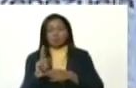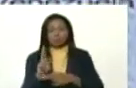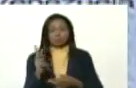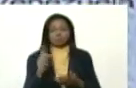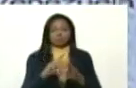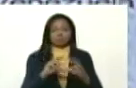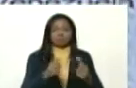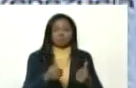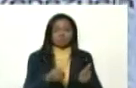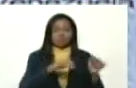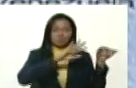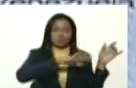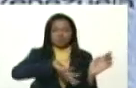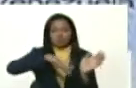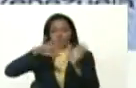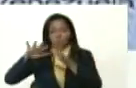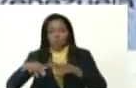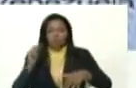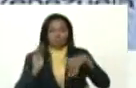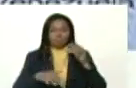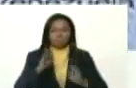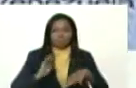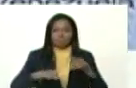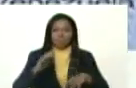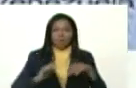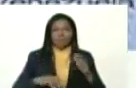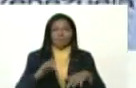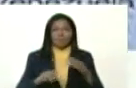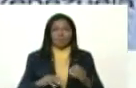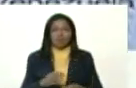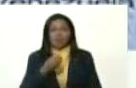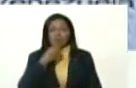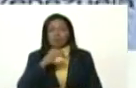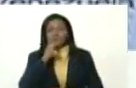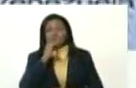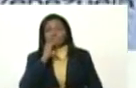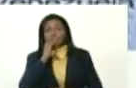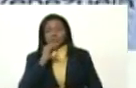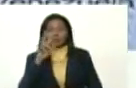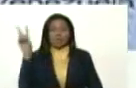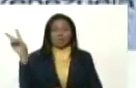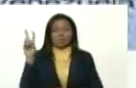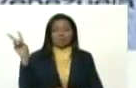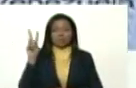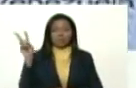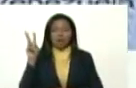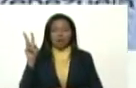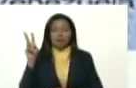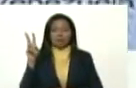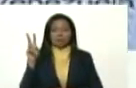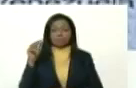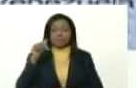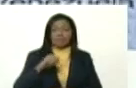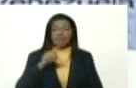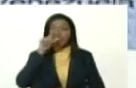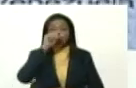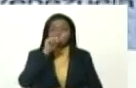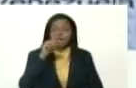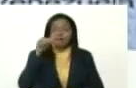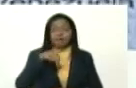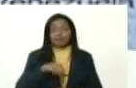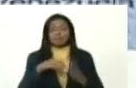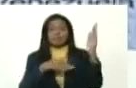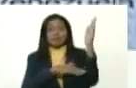Con olas marinas y tambores, la buena noticia de que Venezuela, los Cardenales de Lara, le acaban de